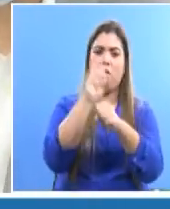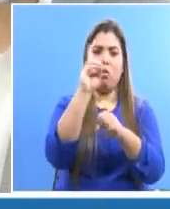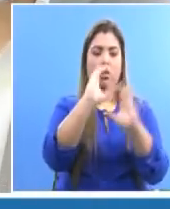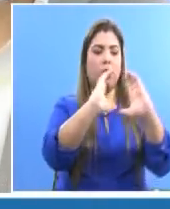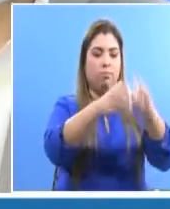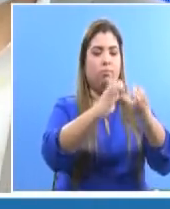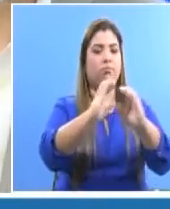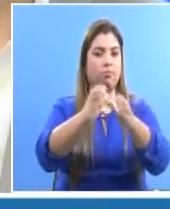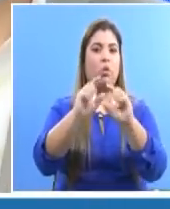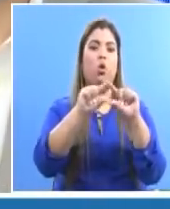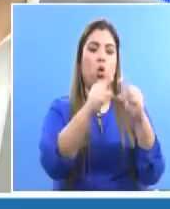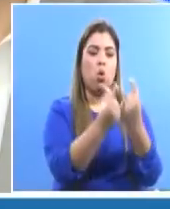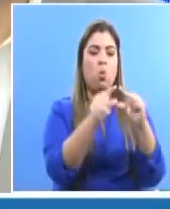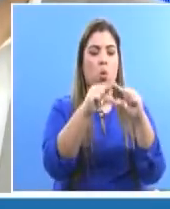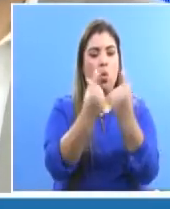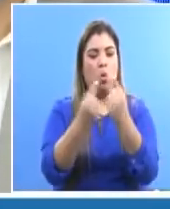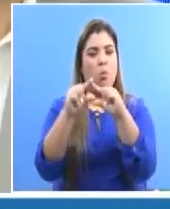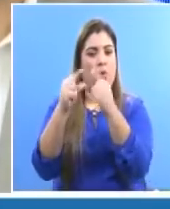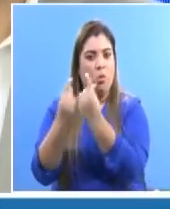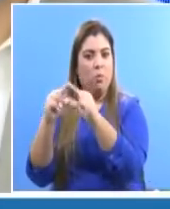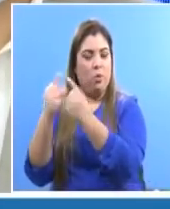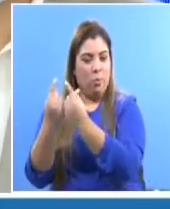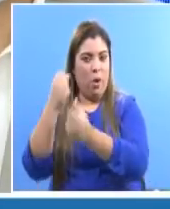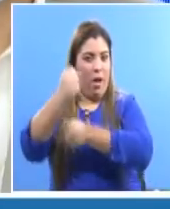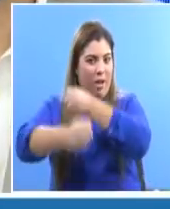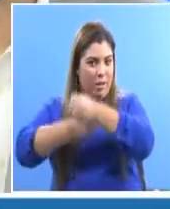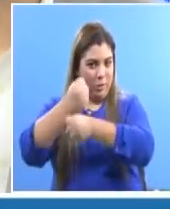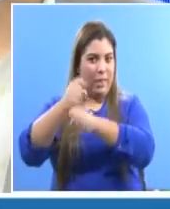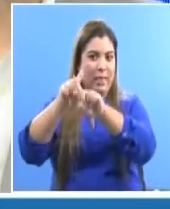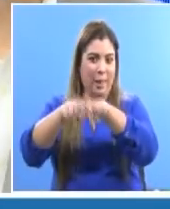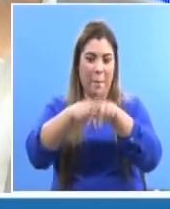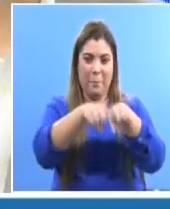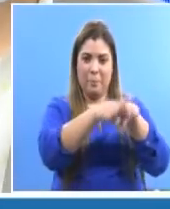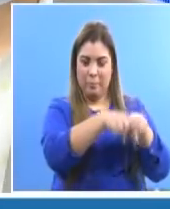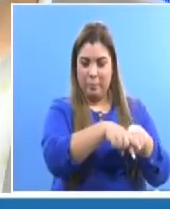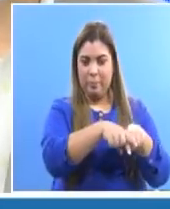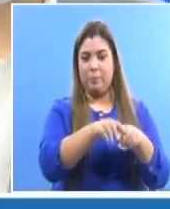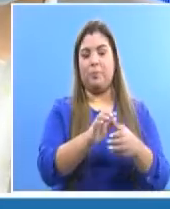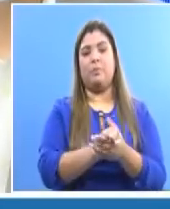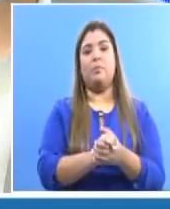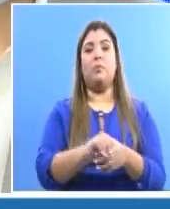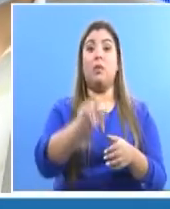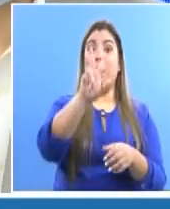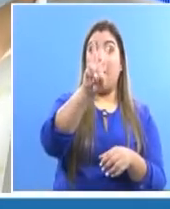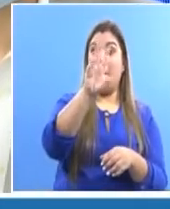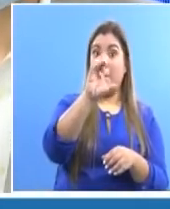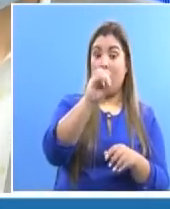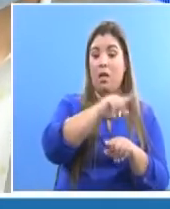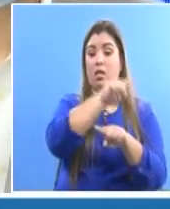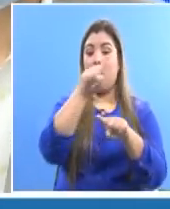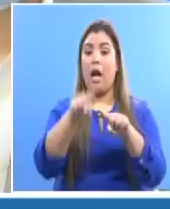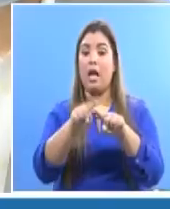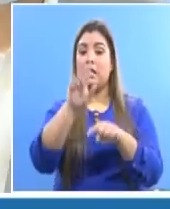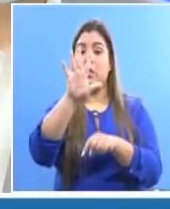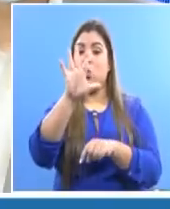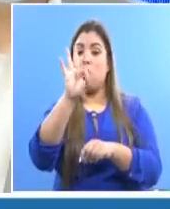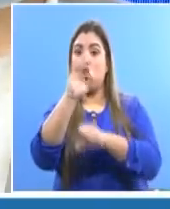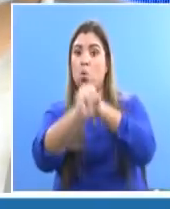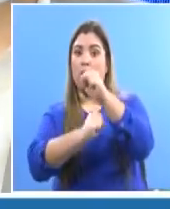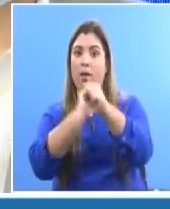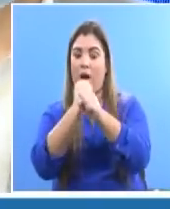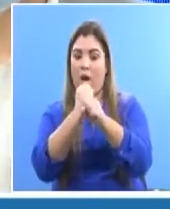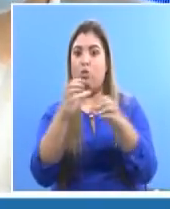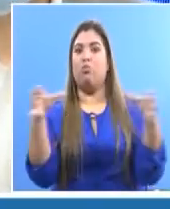grupo, casi 3 de cada 4 casos que tenemos en Panamá, se presenta en el grupo entre 20 y 59 años.